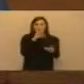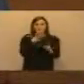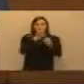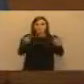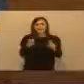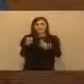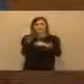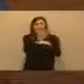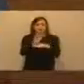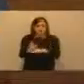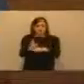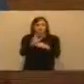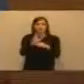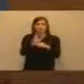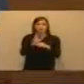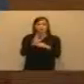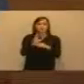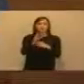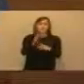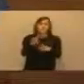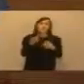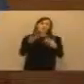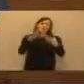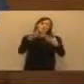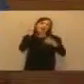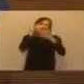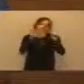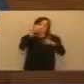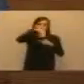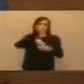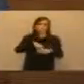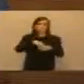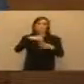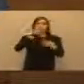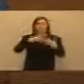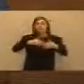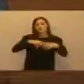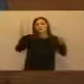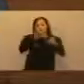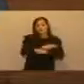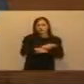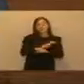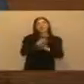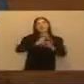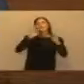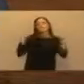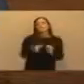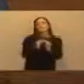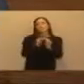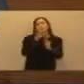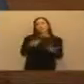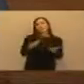unificar la producción en Trubia de cesar la actividad de la fábrica de la Vega. En definitiva, lo que se vuelve a pedir ahora nuevamente